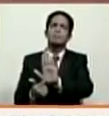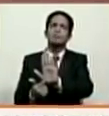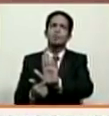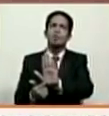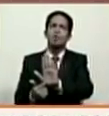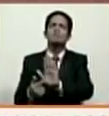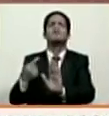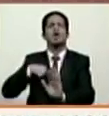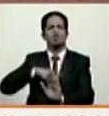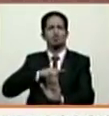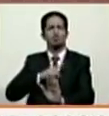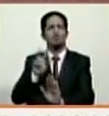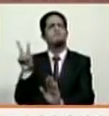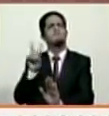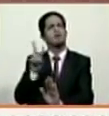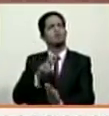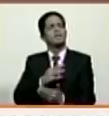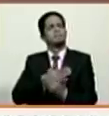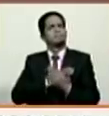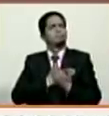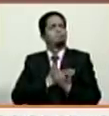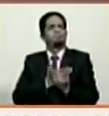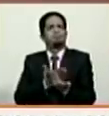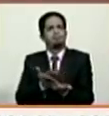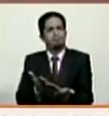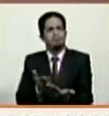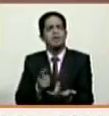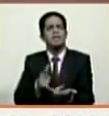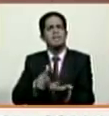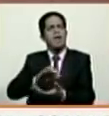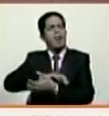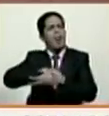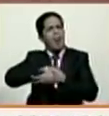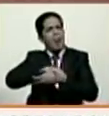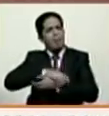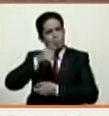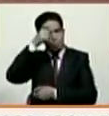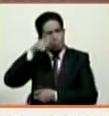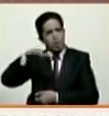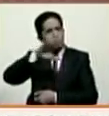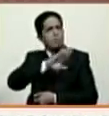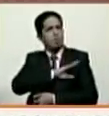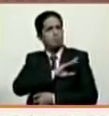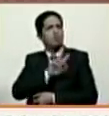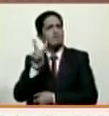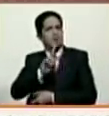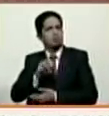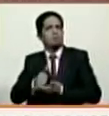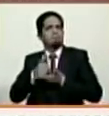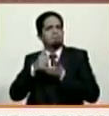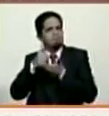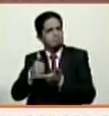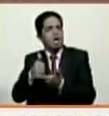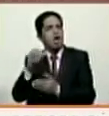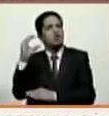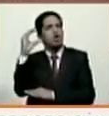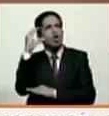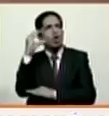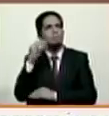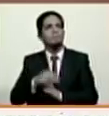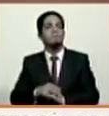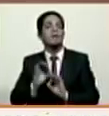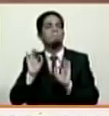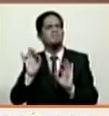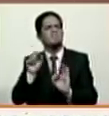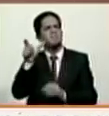mano solidaria del pueblo de Venezuela, del abrazo solidario del pueblo de Venezuela para con el pueblo colombiano, específicamente para